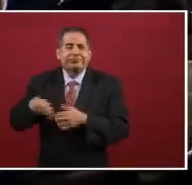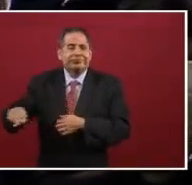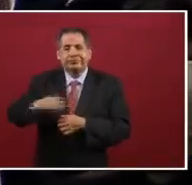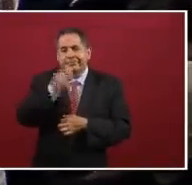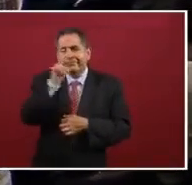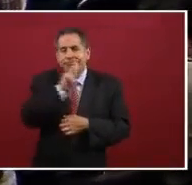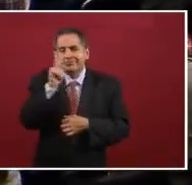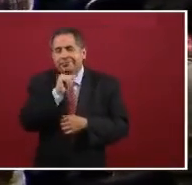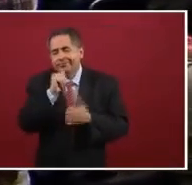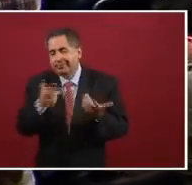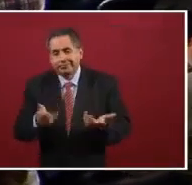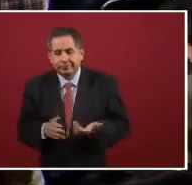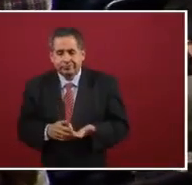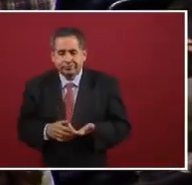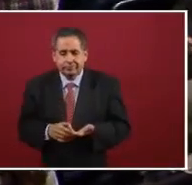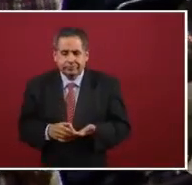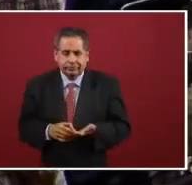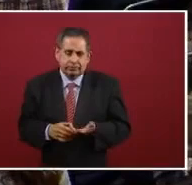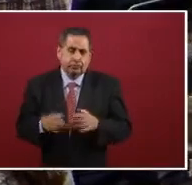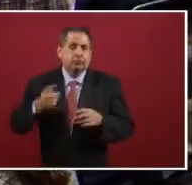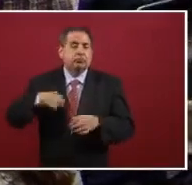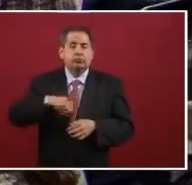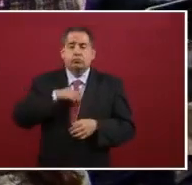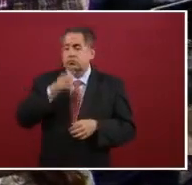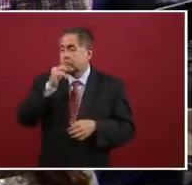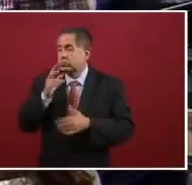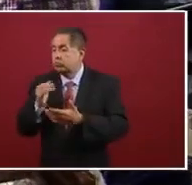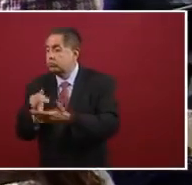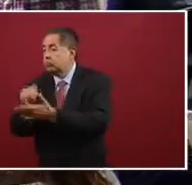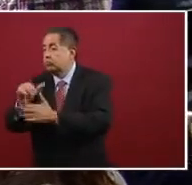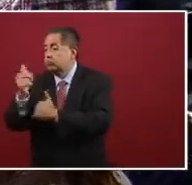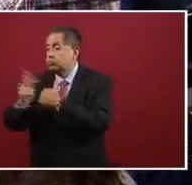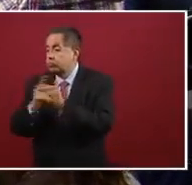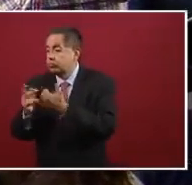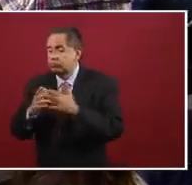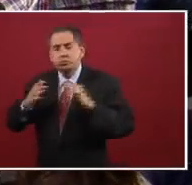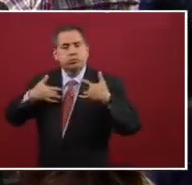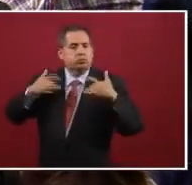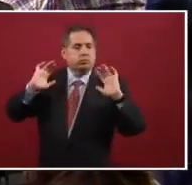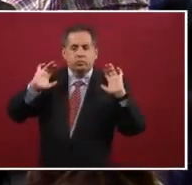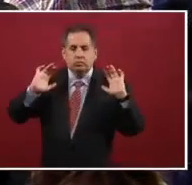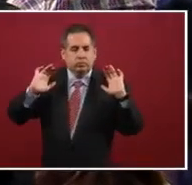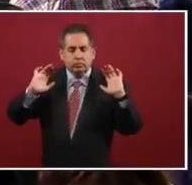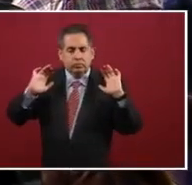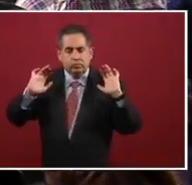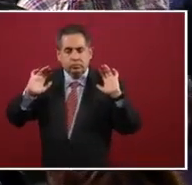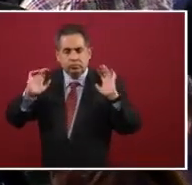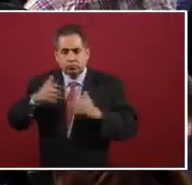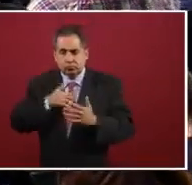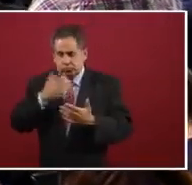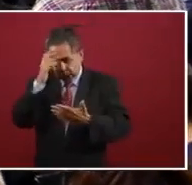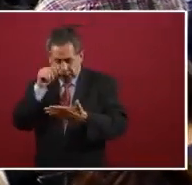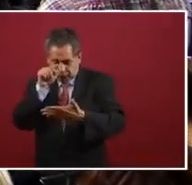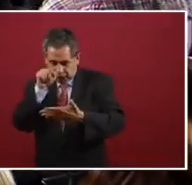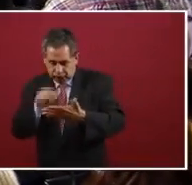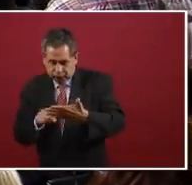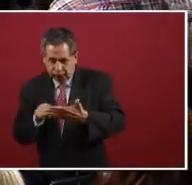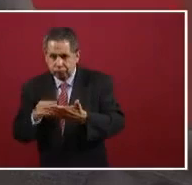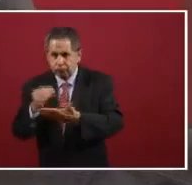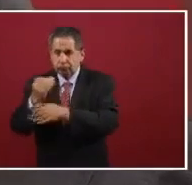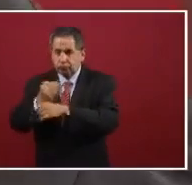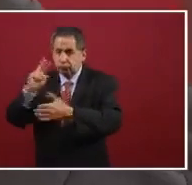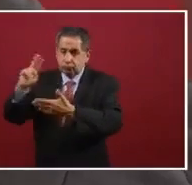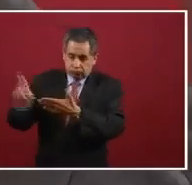se trata. Ahora, por lo regular, nosotros no calificamos las decisiones que toman otros países, pero conociendo la versión final, la que está